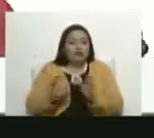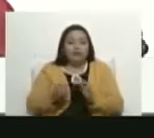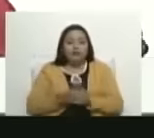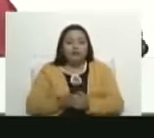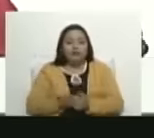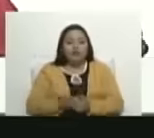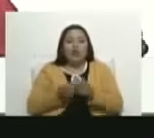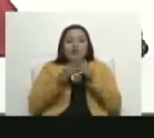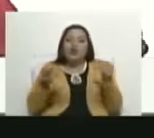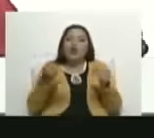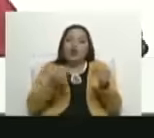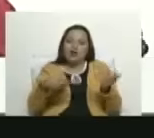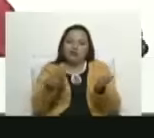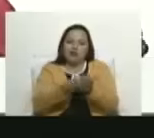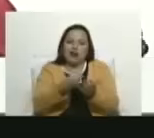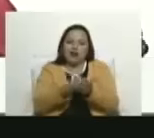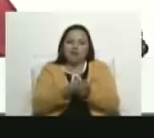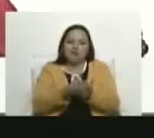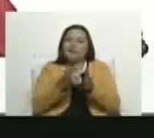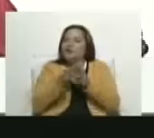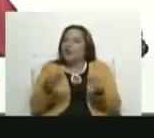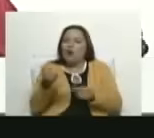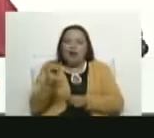Todo eso tiene precio. Todo tiene precio.